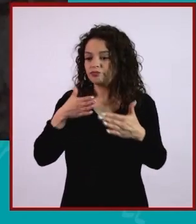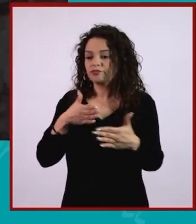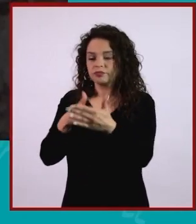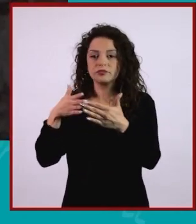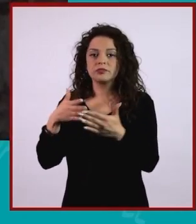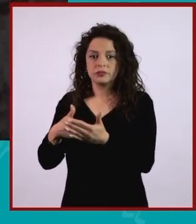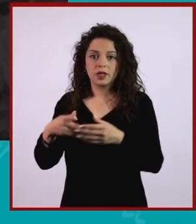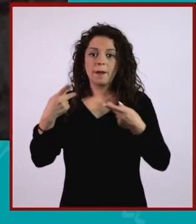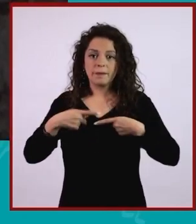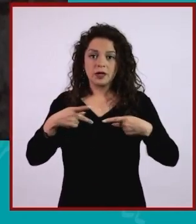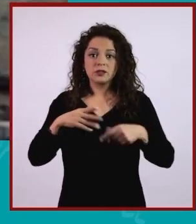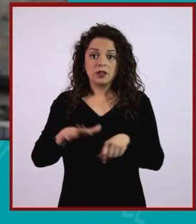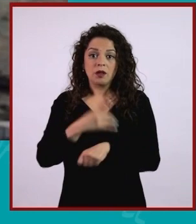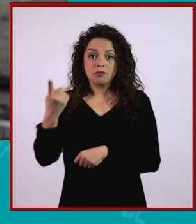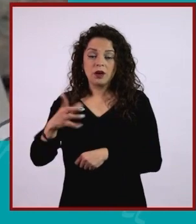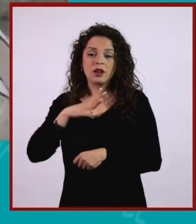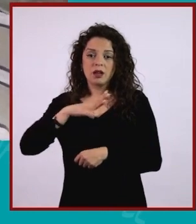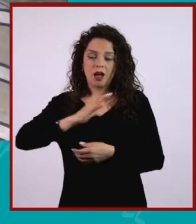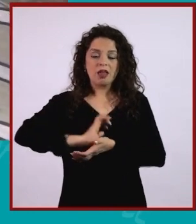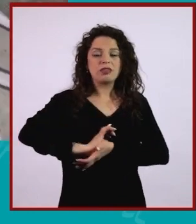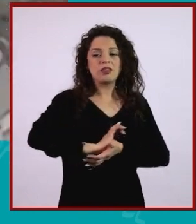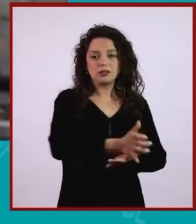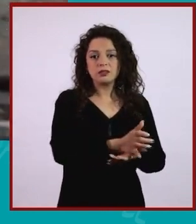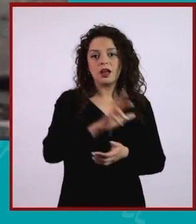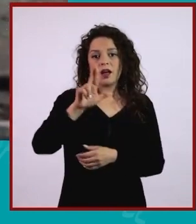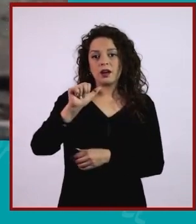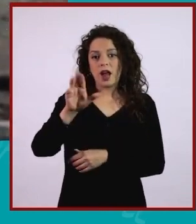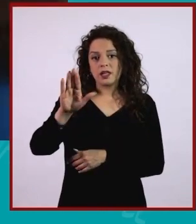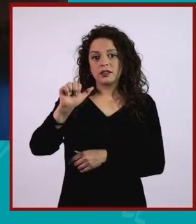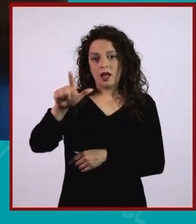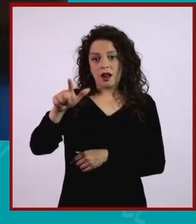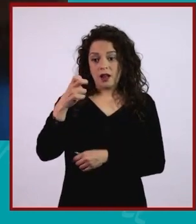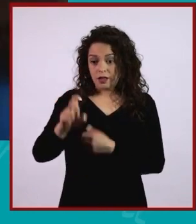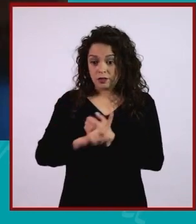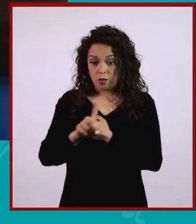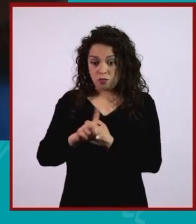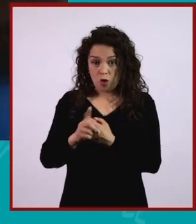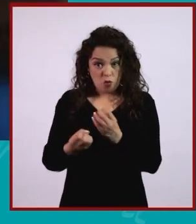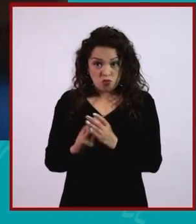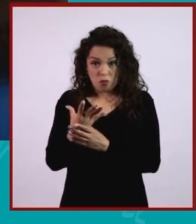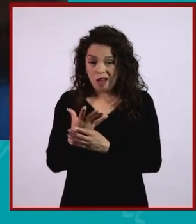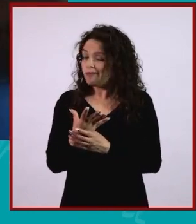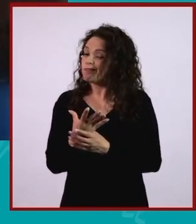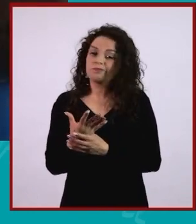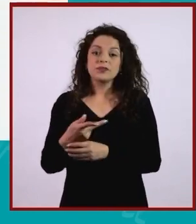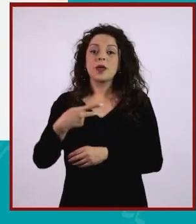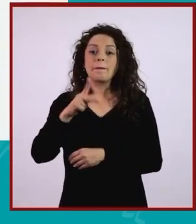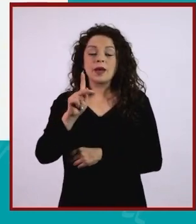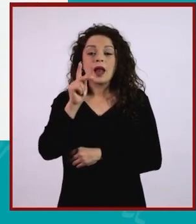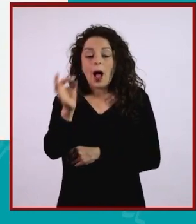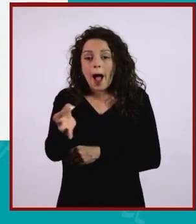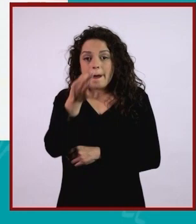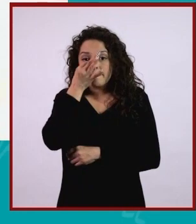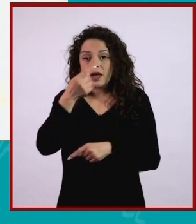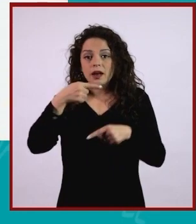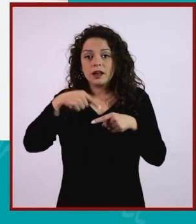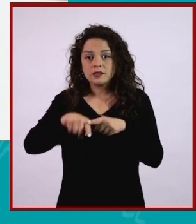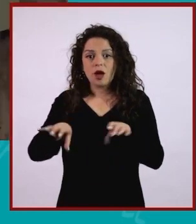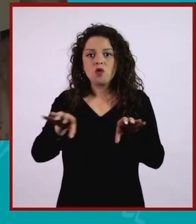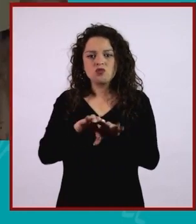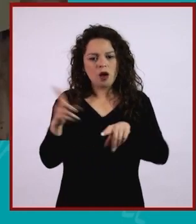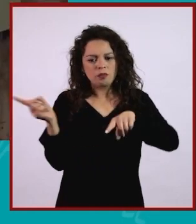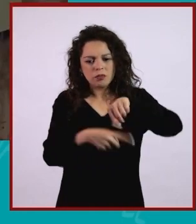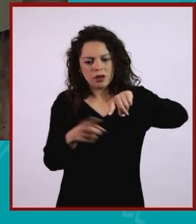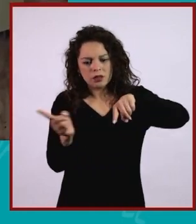limitaciones que enfrentan algunas personas debido a la discriminación racial. El problema no es nuevo, pero el debate apenas comienza. Romper